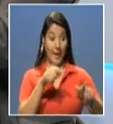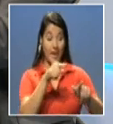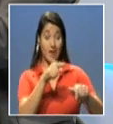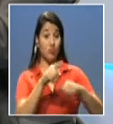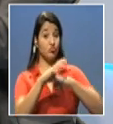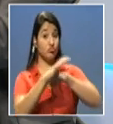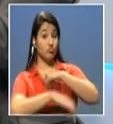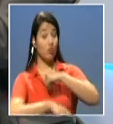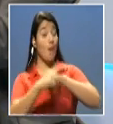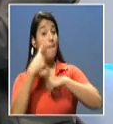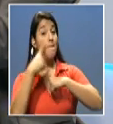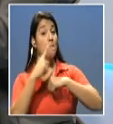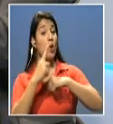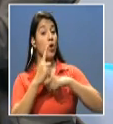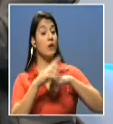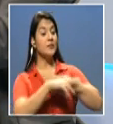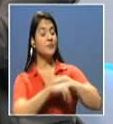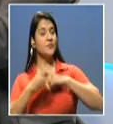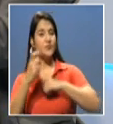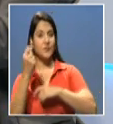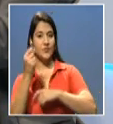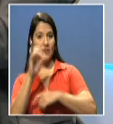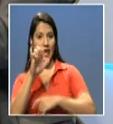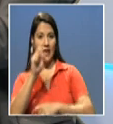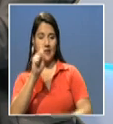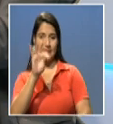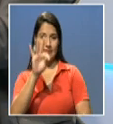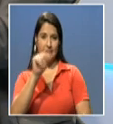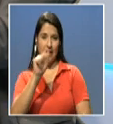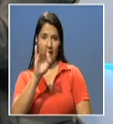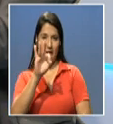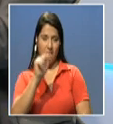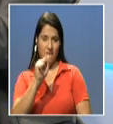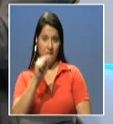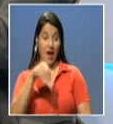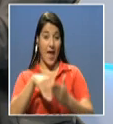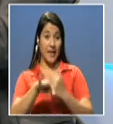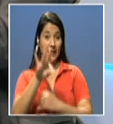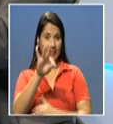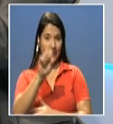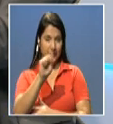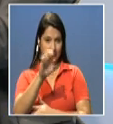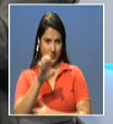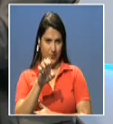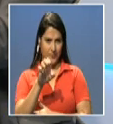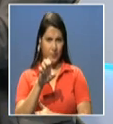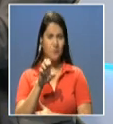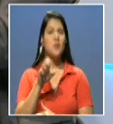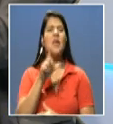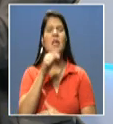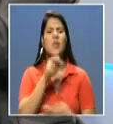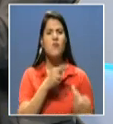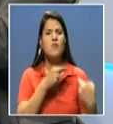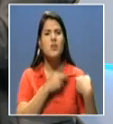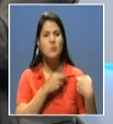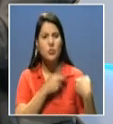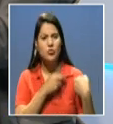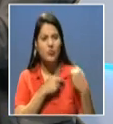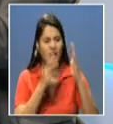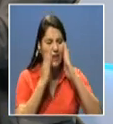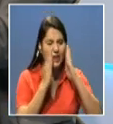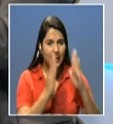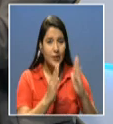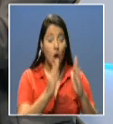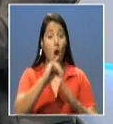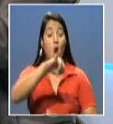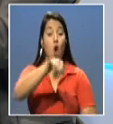estafa ante el Tribunal Supremo de Elecciones. Este caso le correspondía a José Manuel Arroyo, pero terminó en manos de Celso